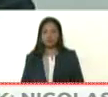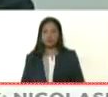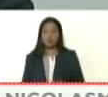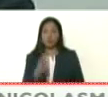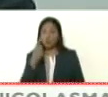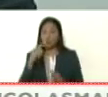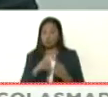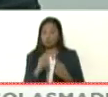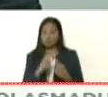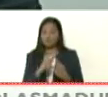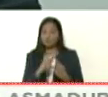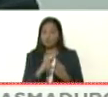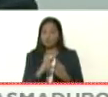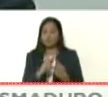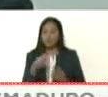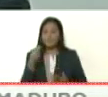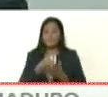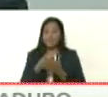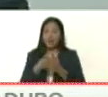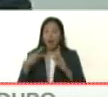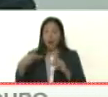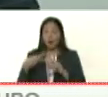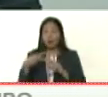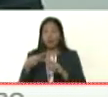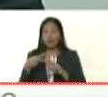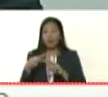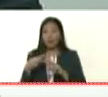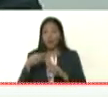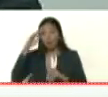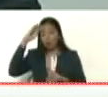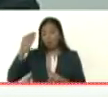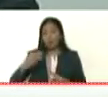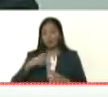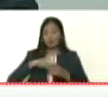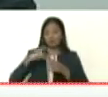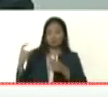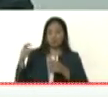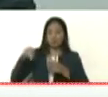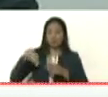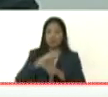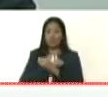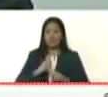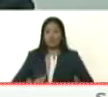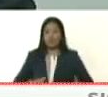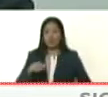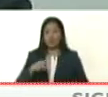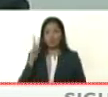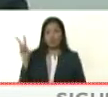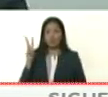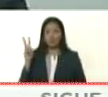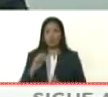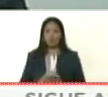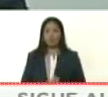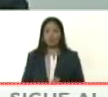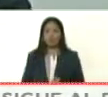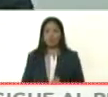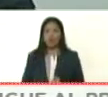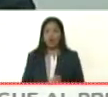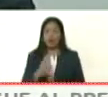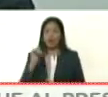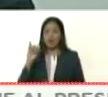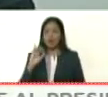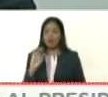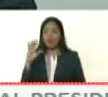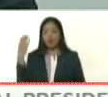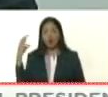pagar los hoteles de los militares desertores, de los pocos militares desertores que tenía allá en Cúcuta,